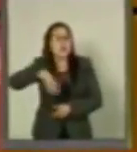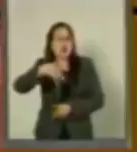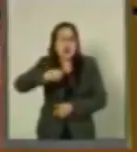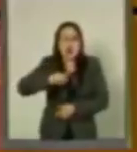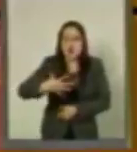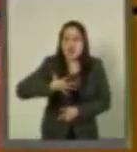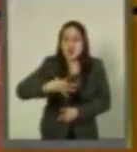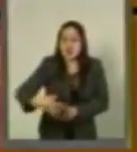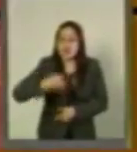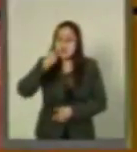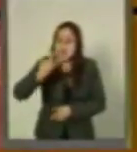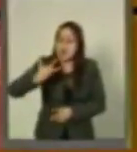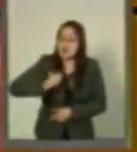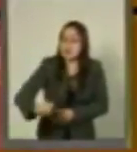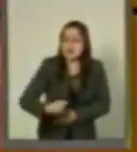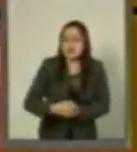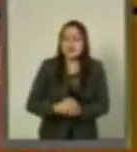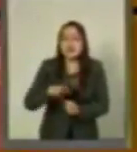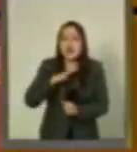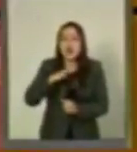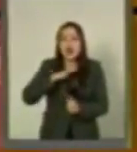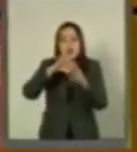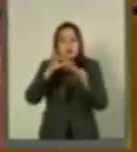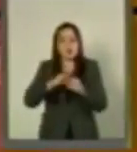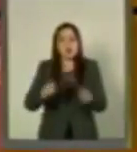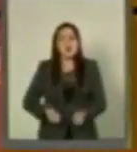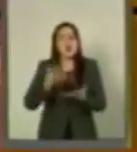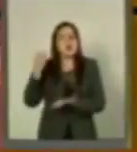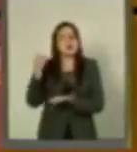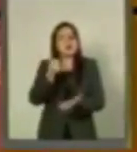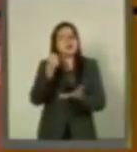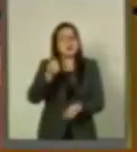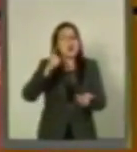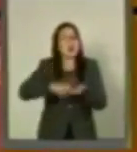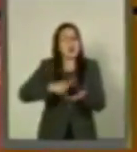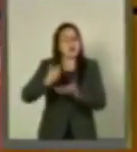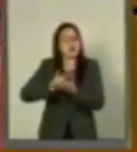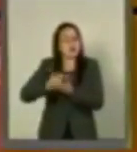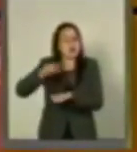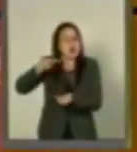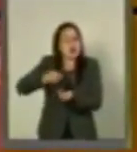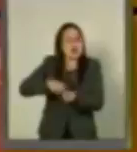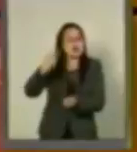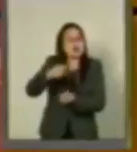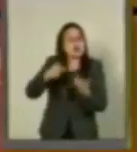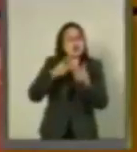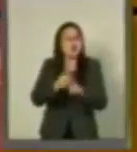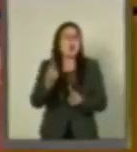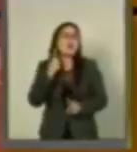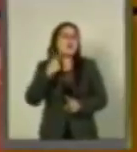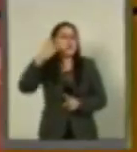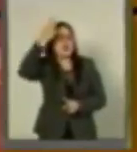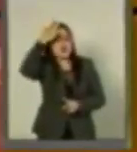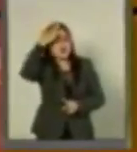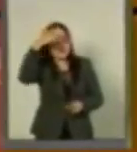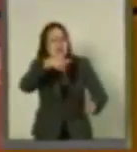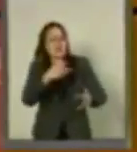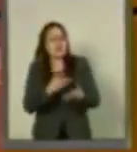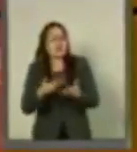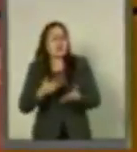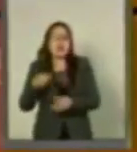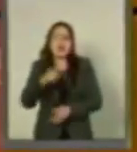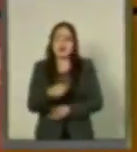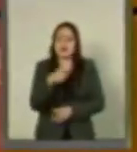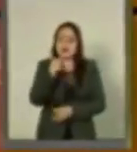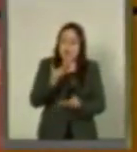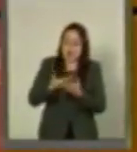niegan a explicar los cuantosos montos que aparecen en las cuentas de sus líderes, que en su oportunismo